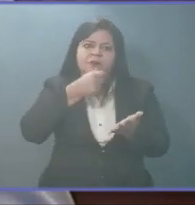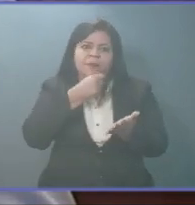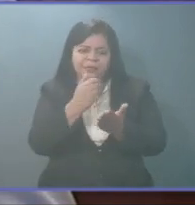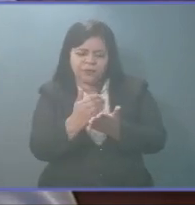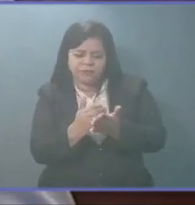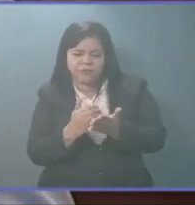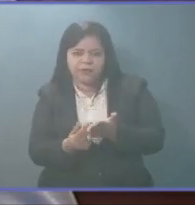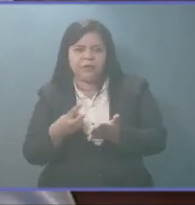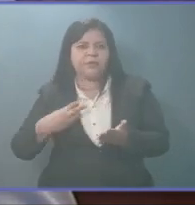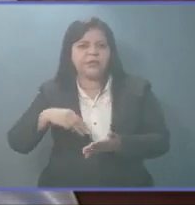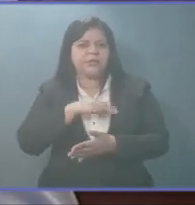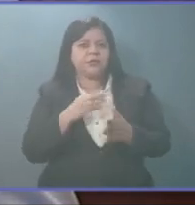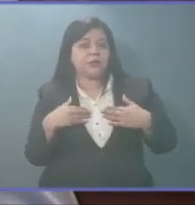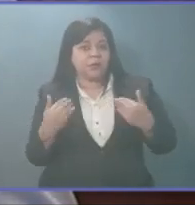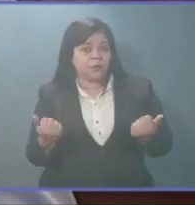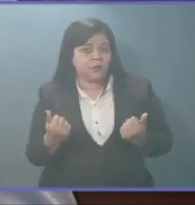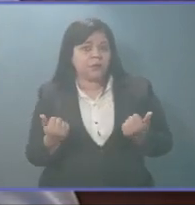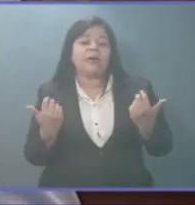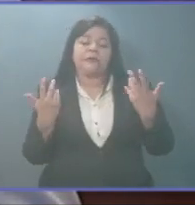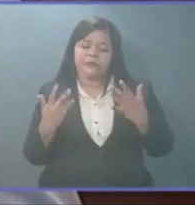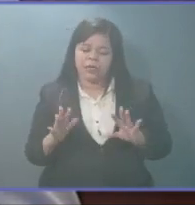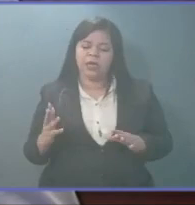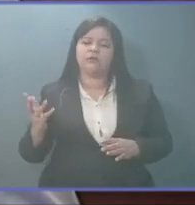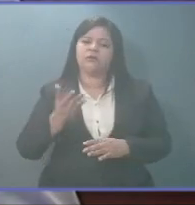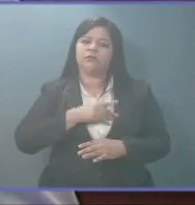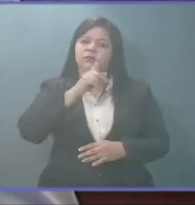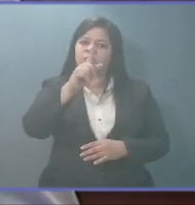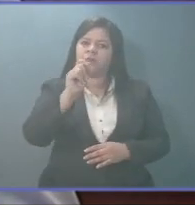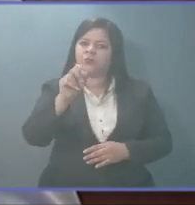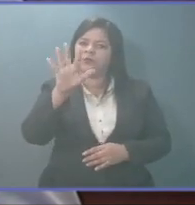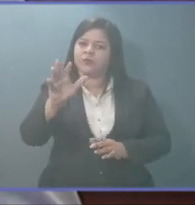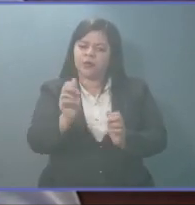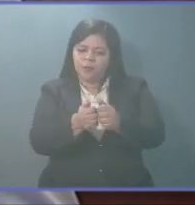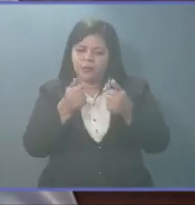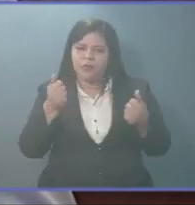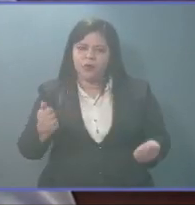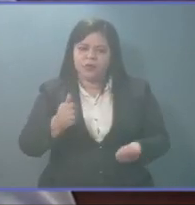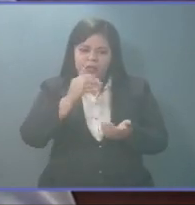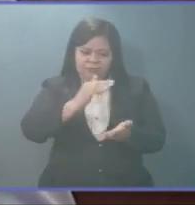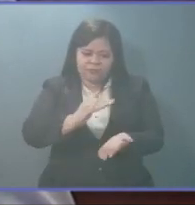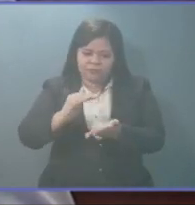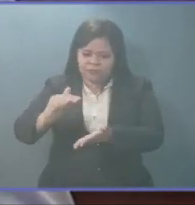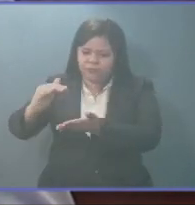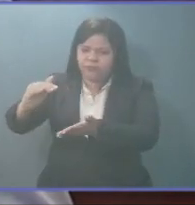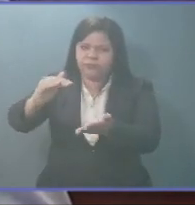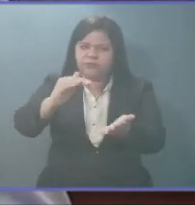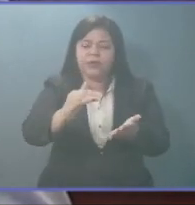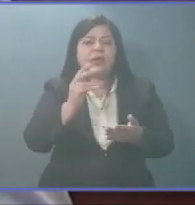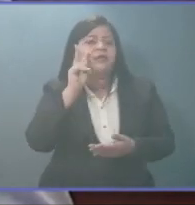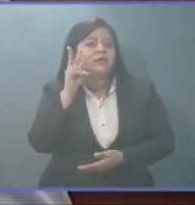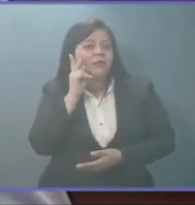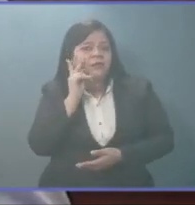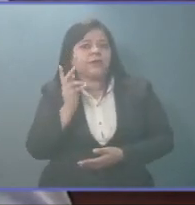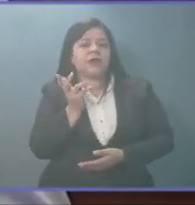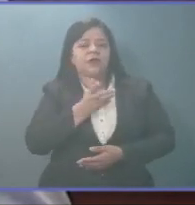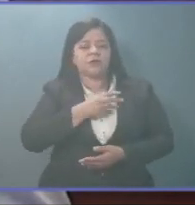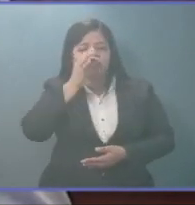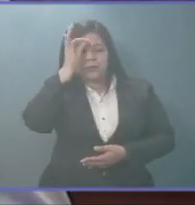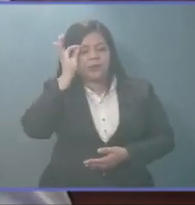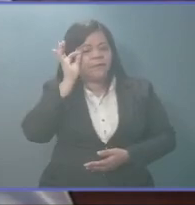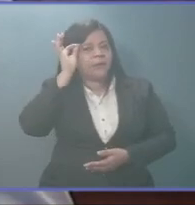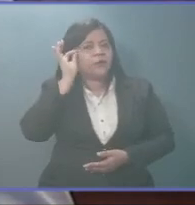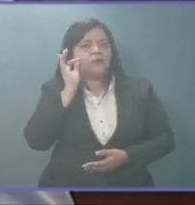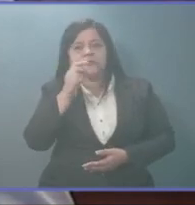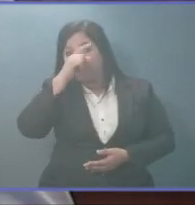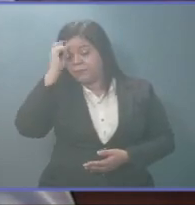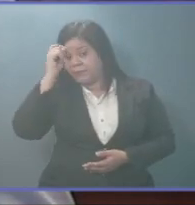nos han solicitado. En total, se ha generado 1.5 millones de unidades de papelería, lo que demuestra nuestra filosofía de trabajo en esta